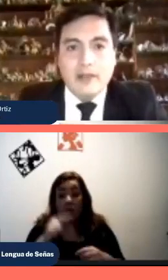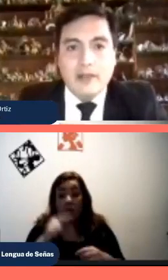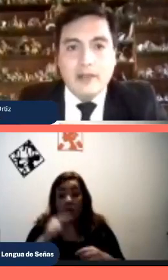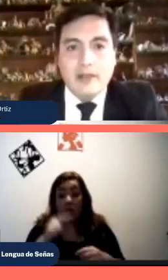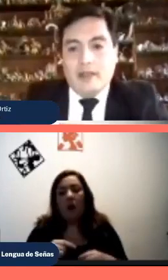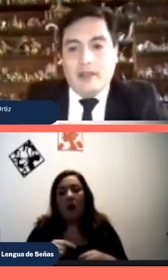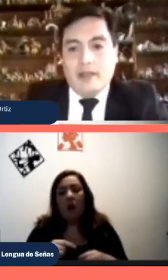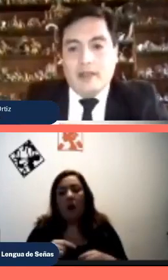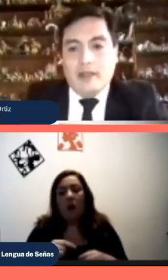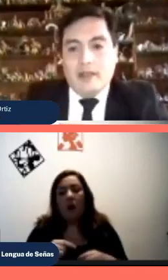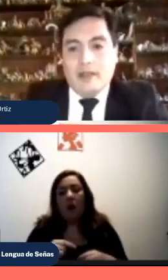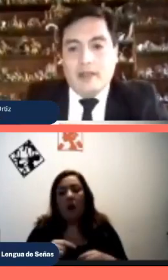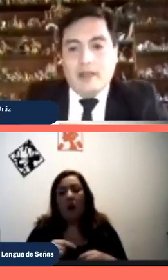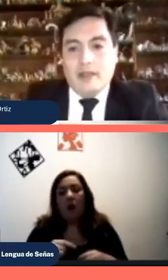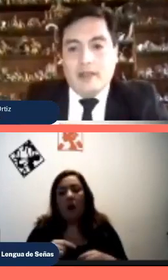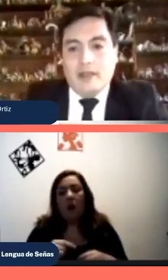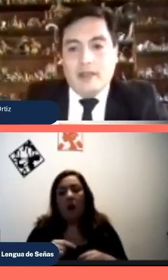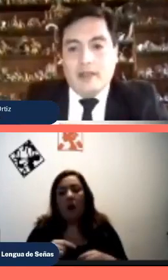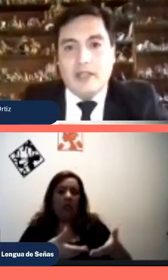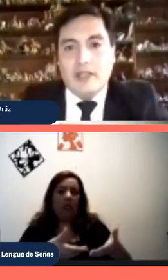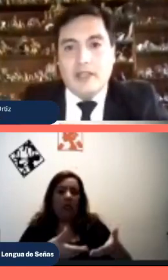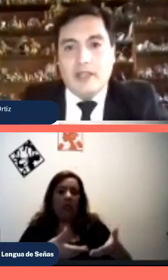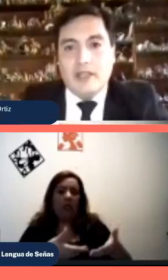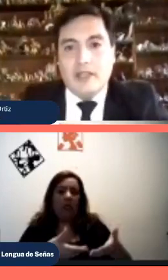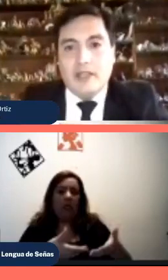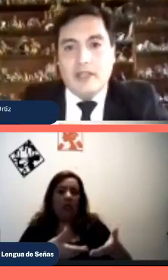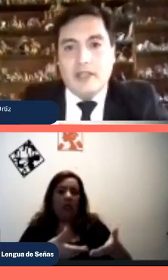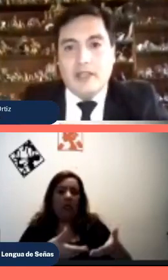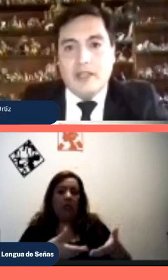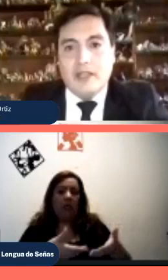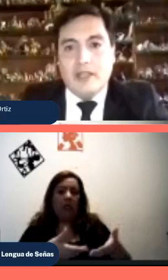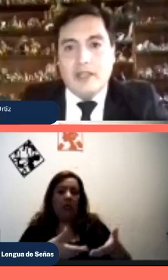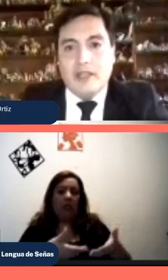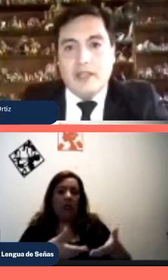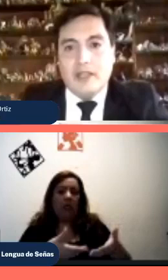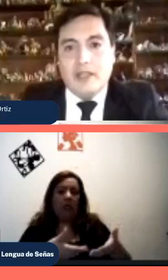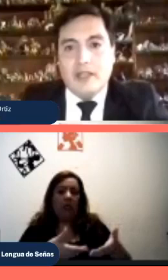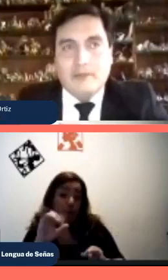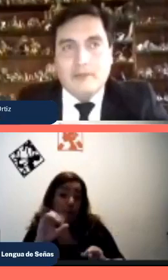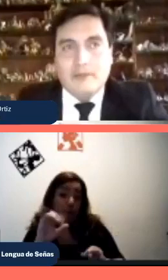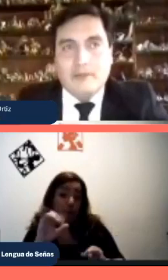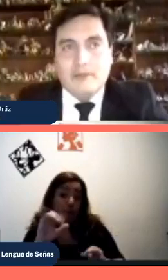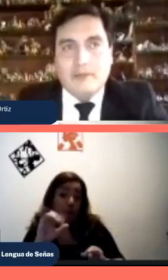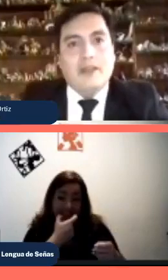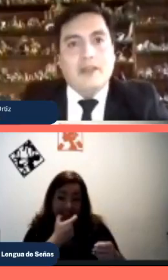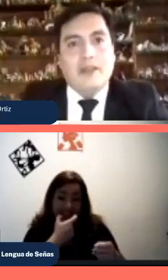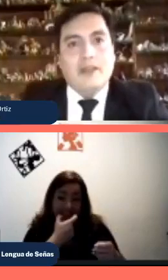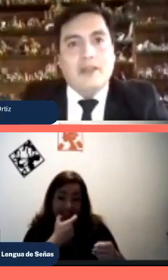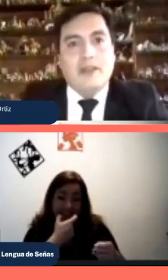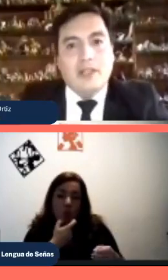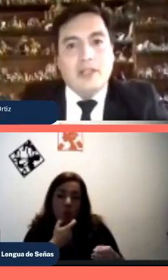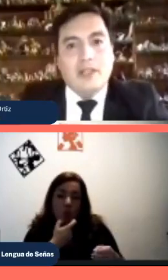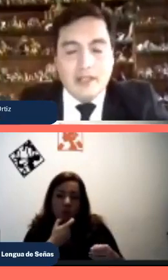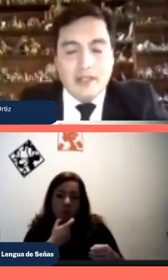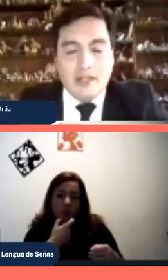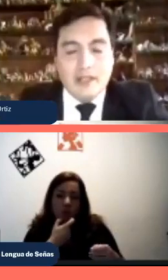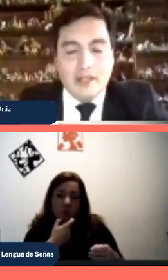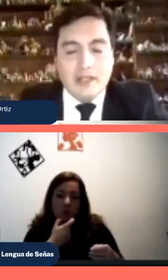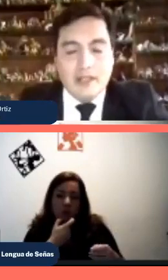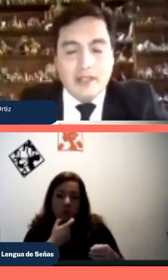explicándole la existencia de este fósil de ave dentada, de ave pseudodentada,